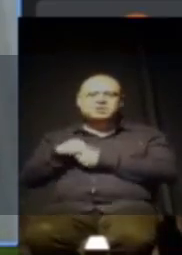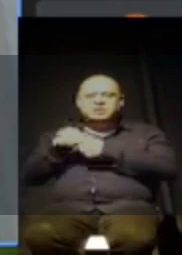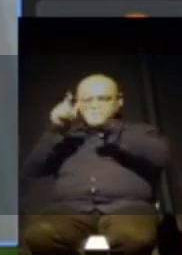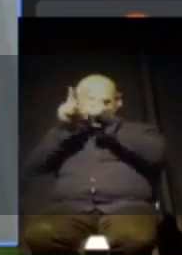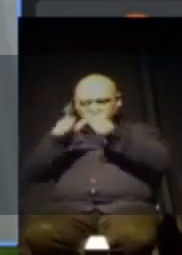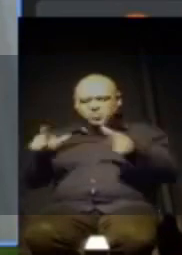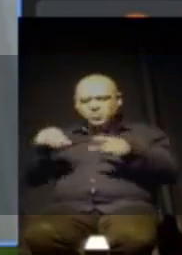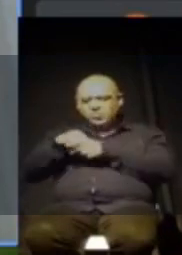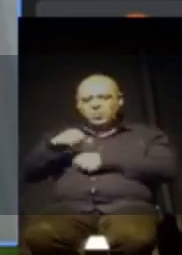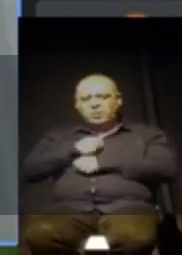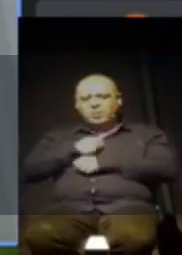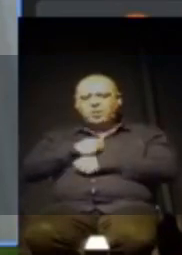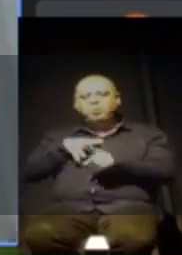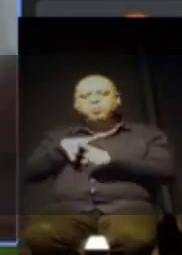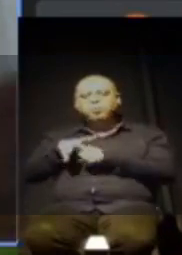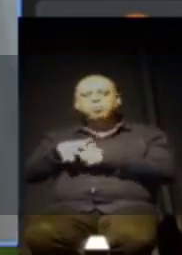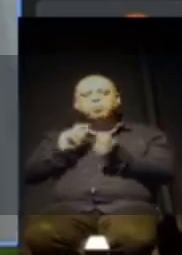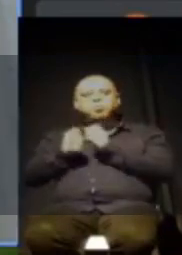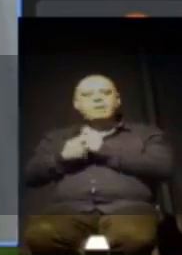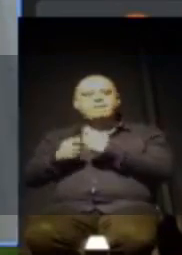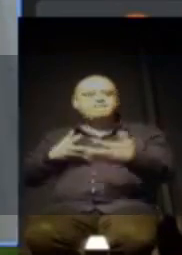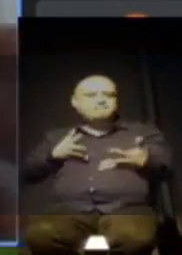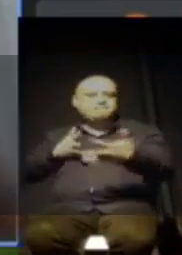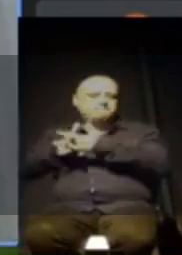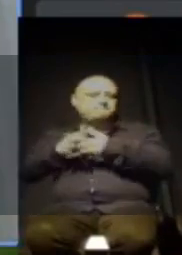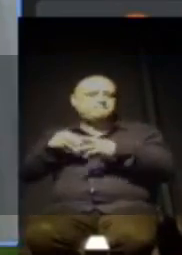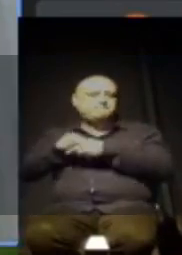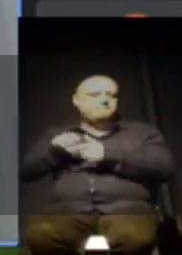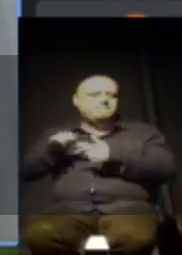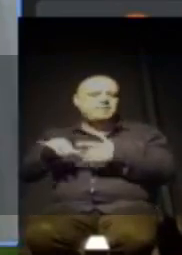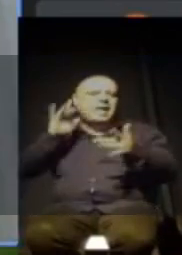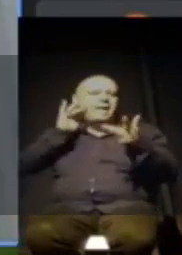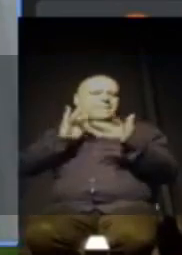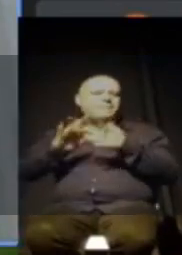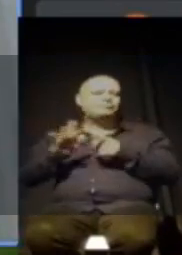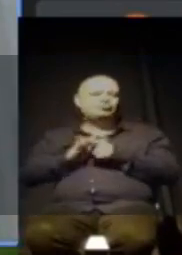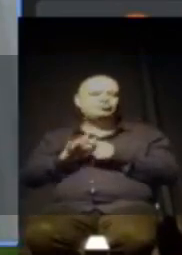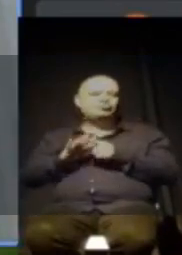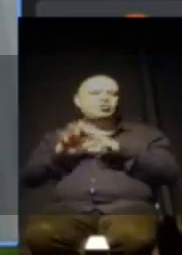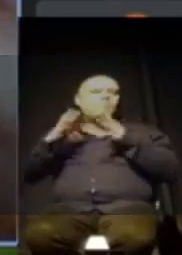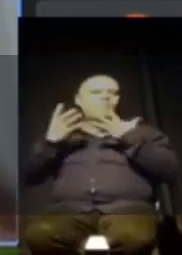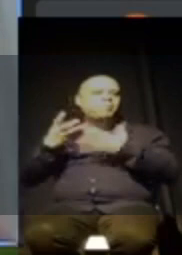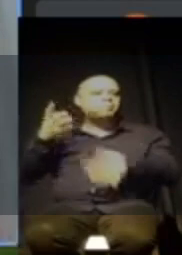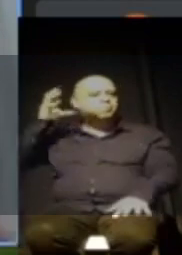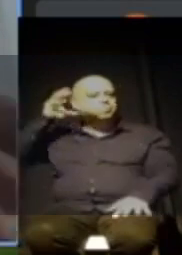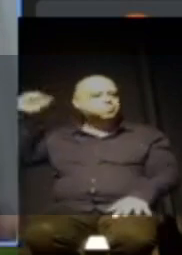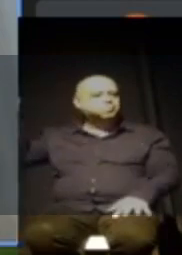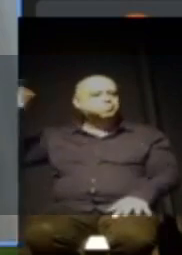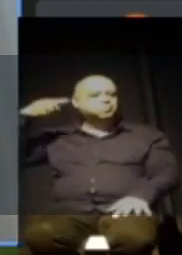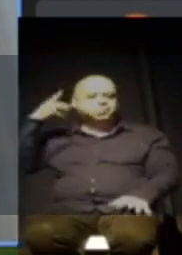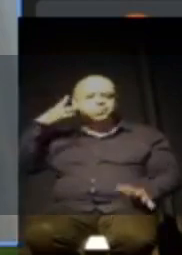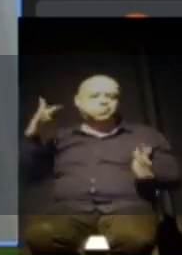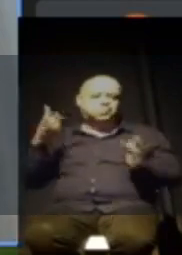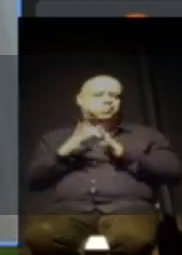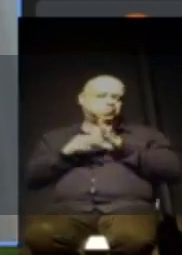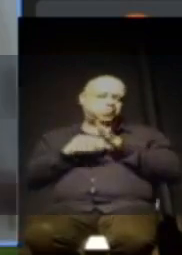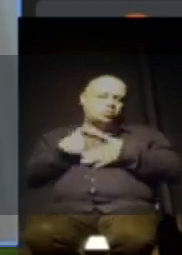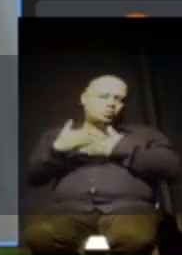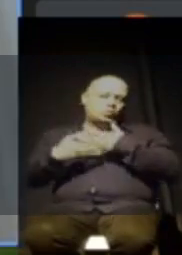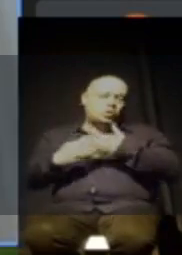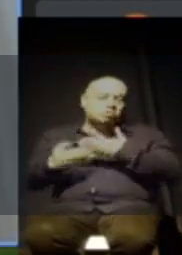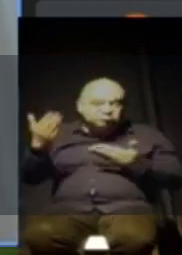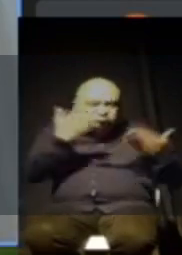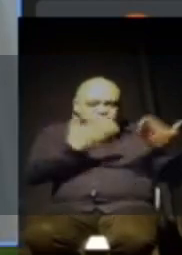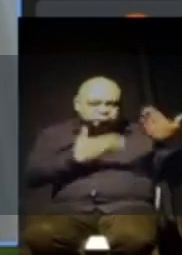capaces de reivindicarse como sujetos plenos en un mundo viviente, aunque uno podría también entrar en un diálogo crítico con Achille